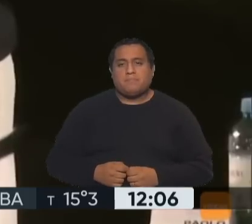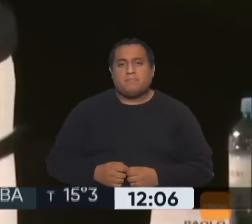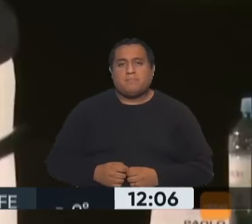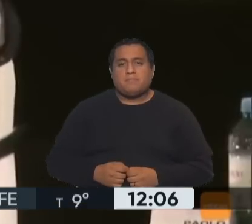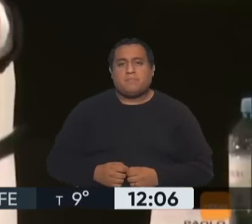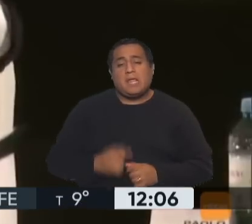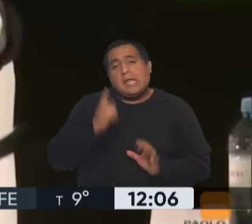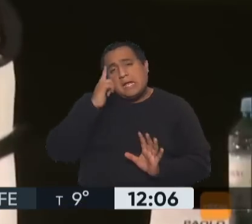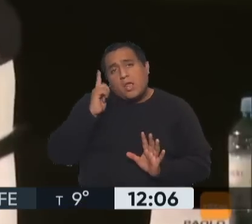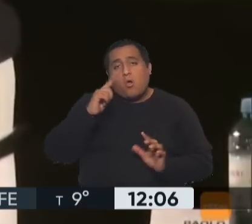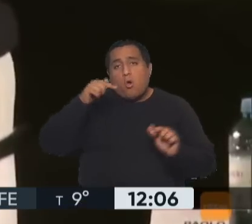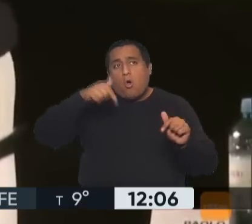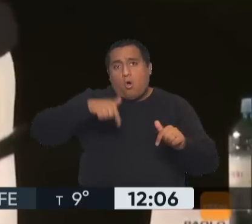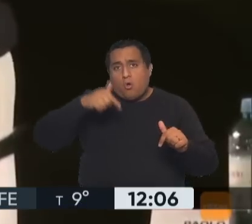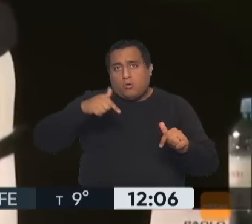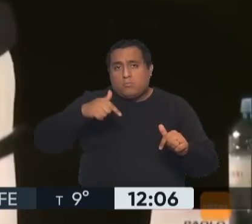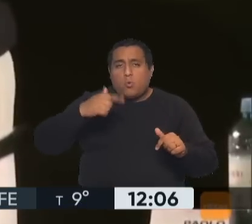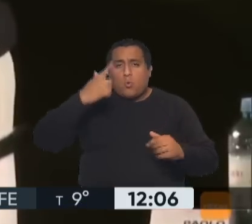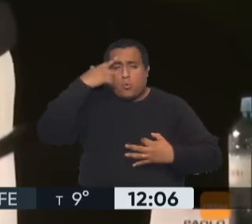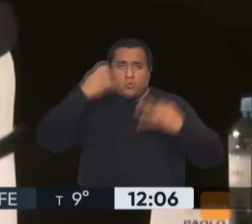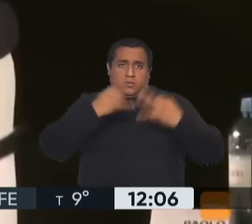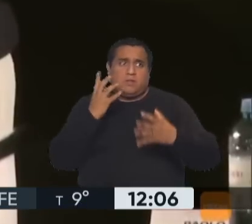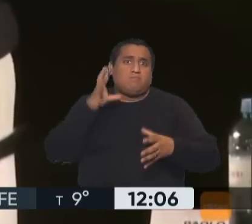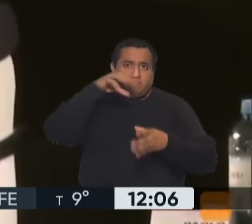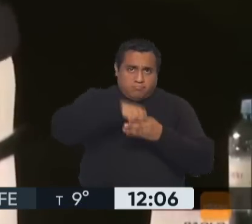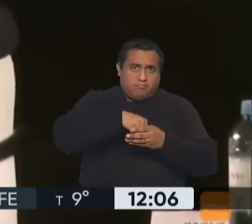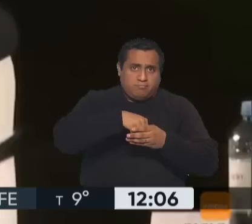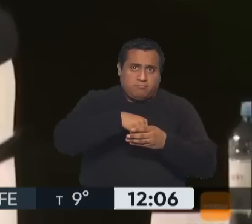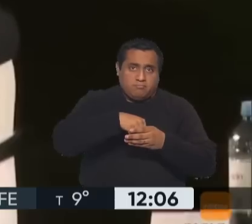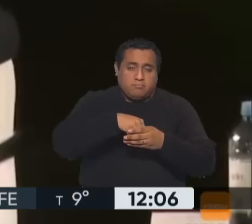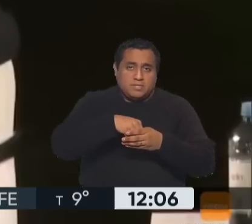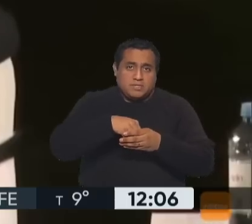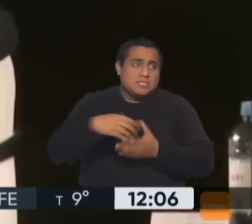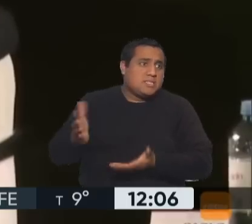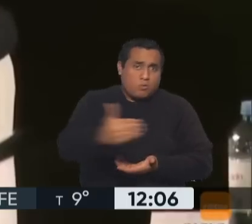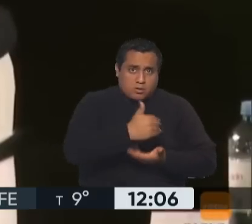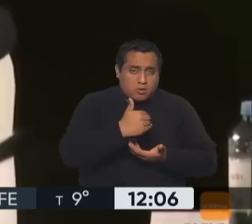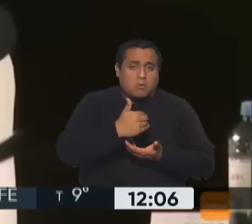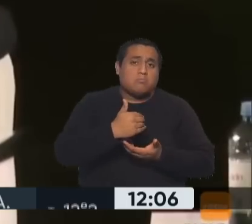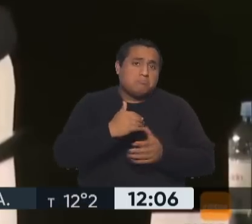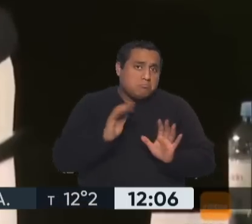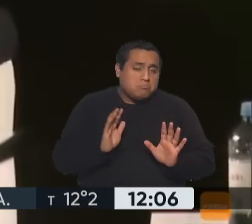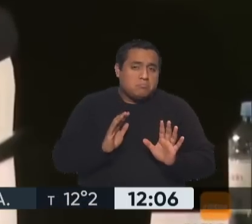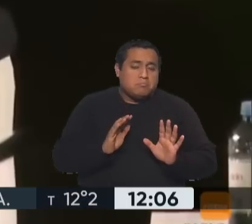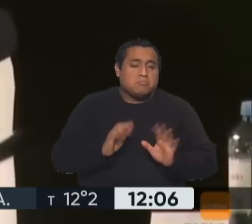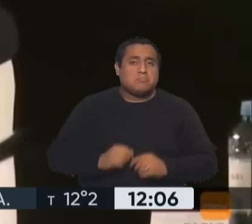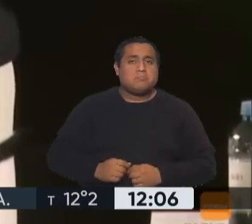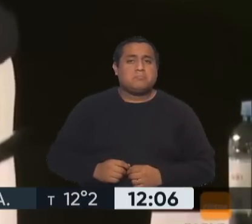y creo que hoy está interviniendo la justicia secuestrando, y es muy probable el pliego, es muy probable que